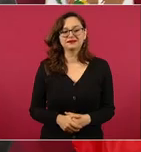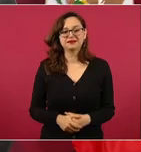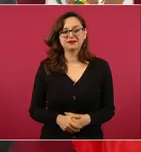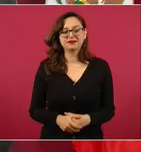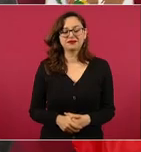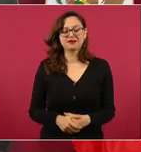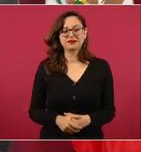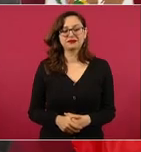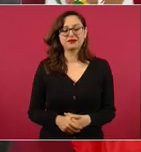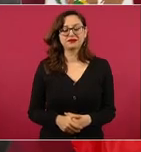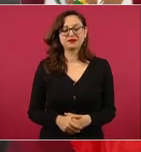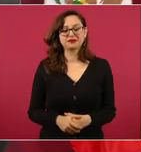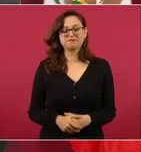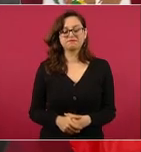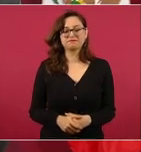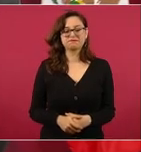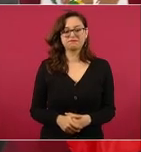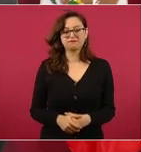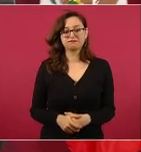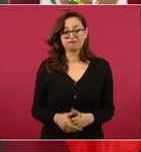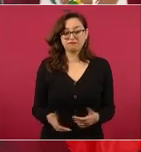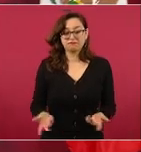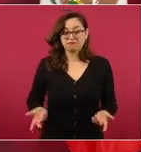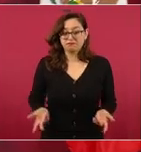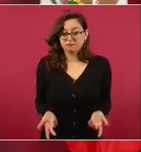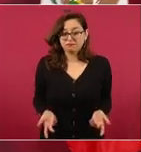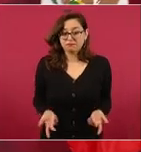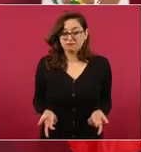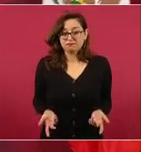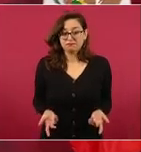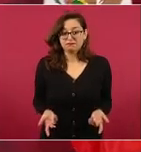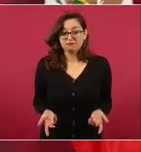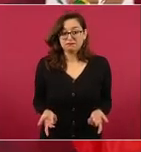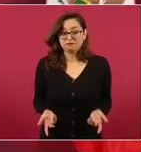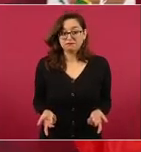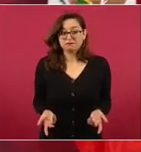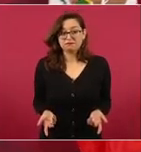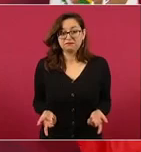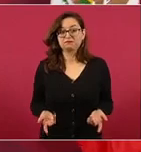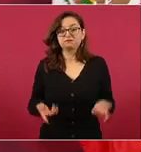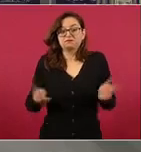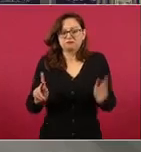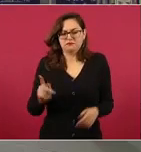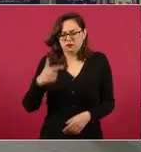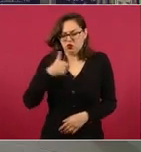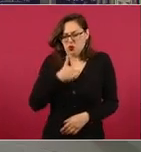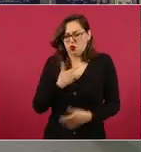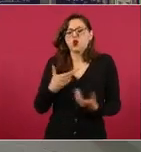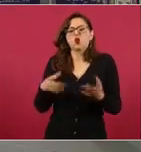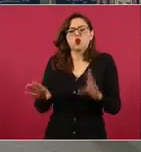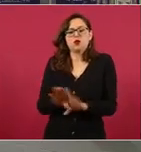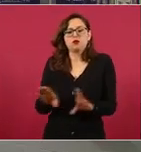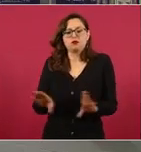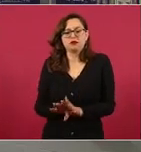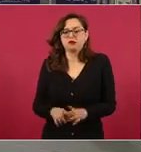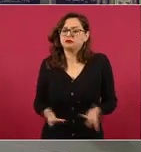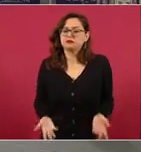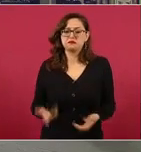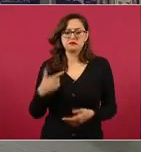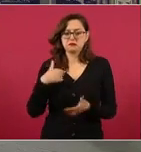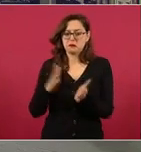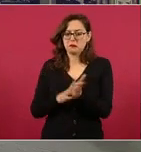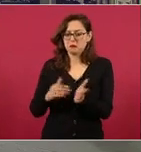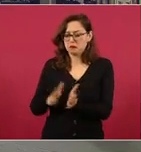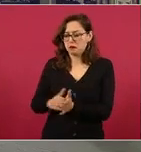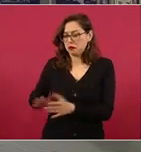Pero, ¿qué hacíamos? ¿Qué hacía? Con mis volantes me ponía